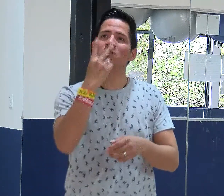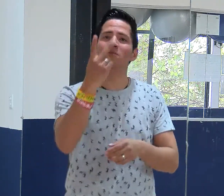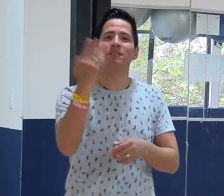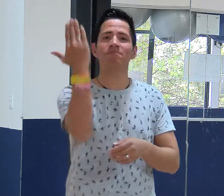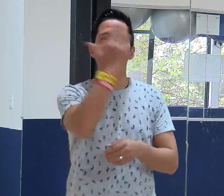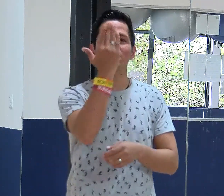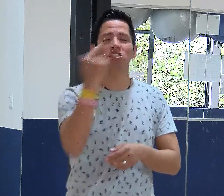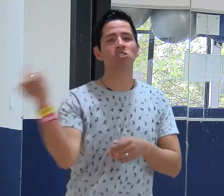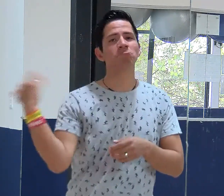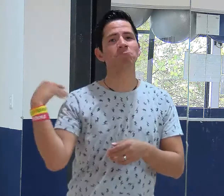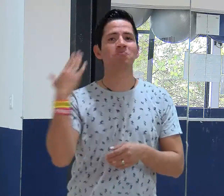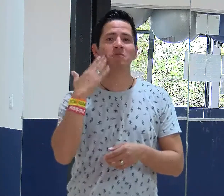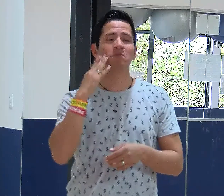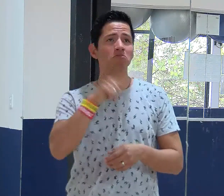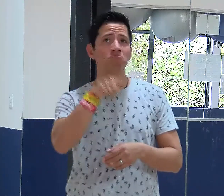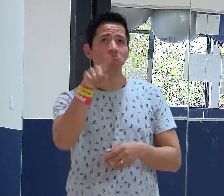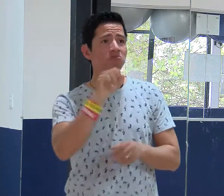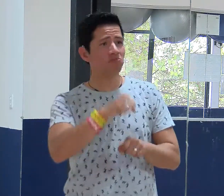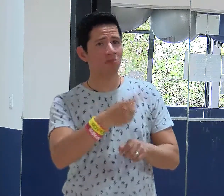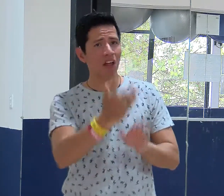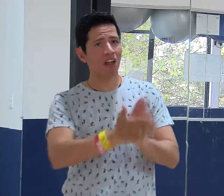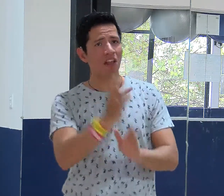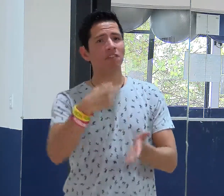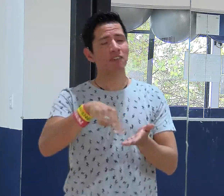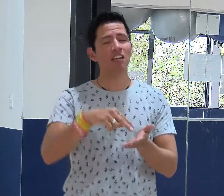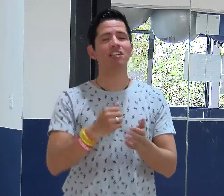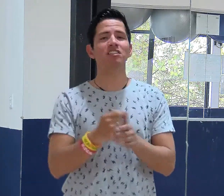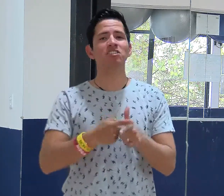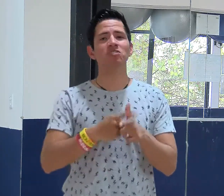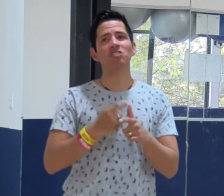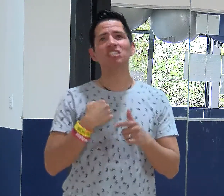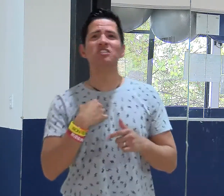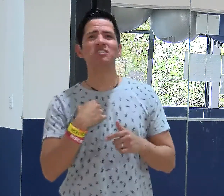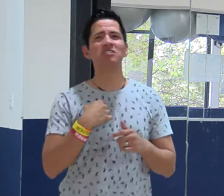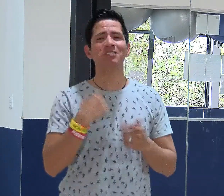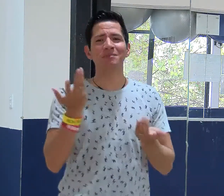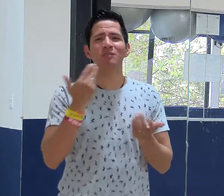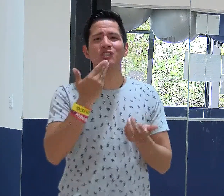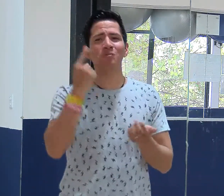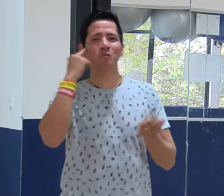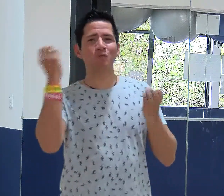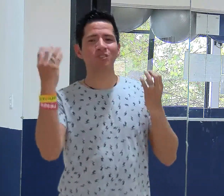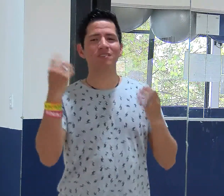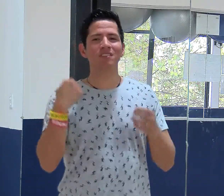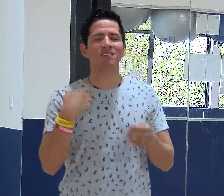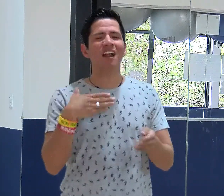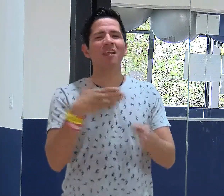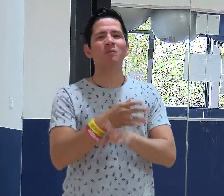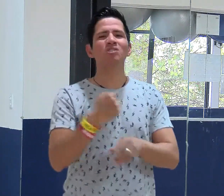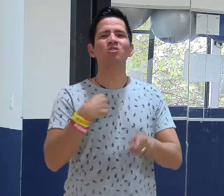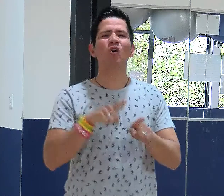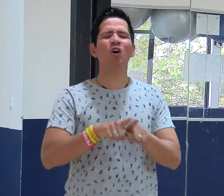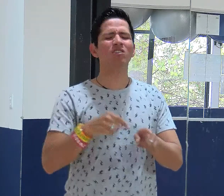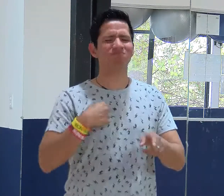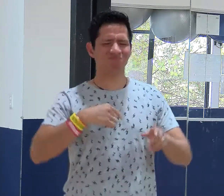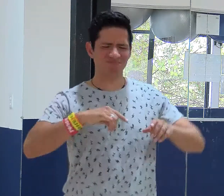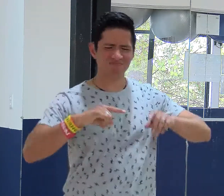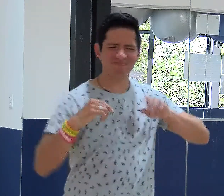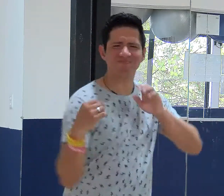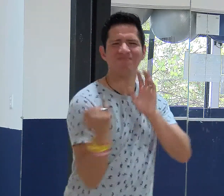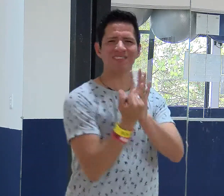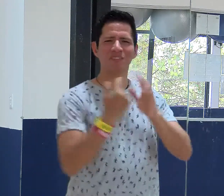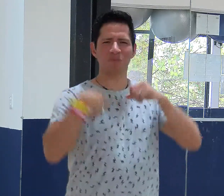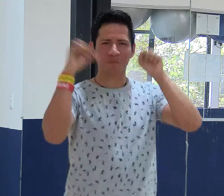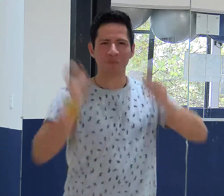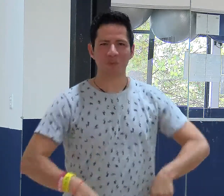Y yo voy y los hago. Siento todo su apoyo. Respetan mi identidad. Nunca he